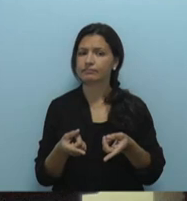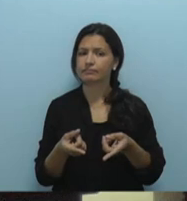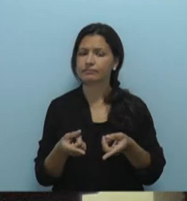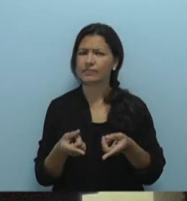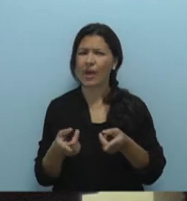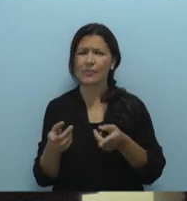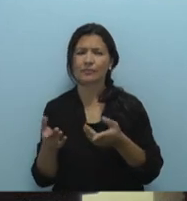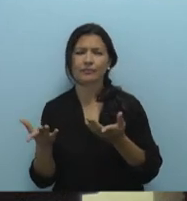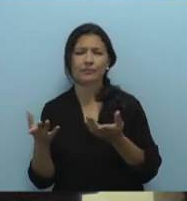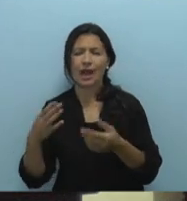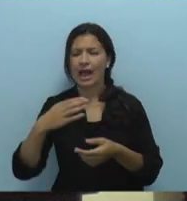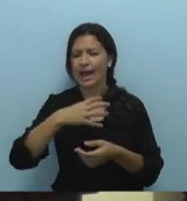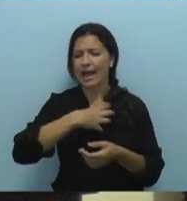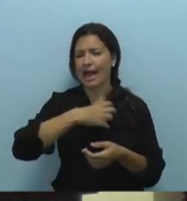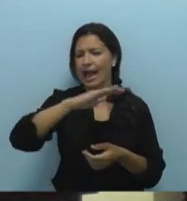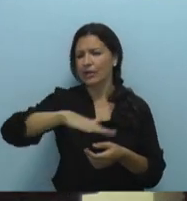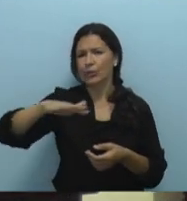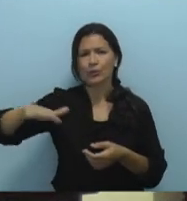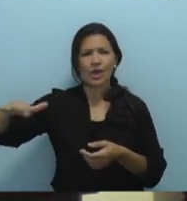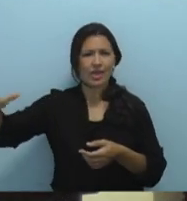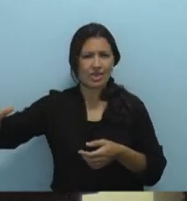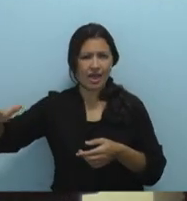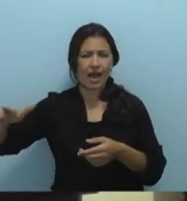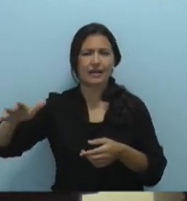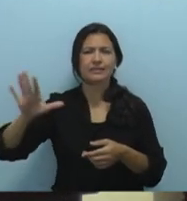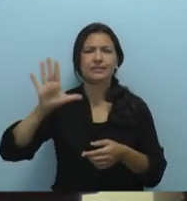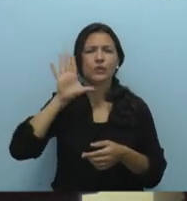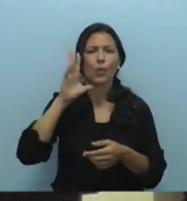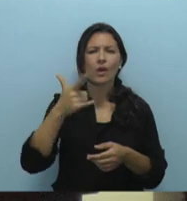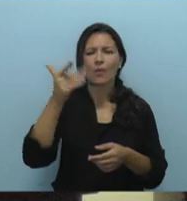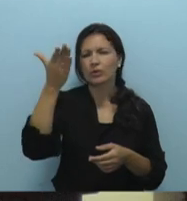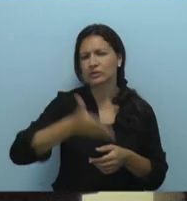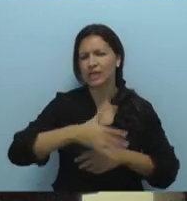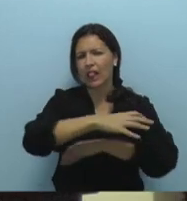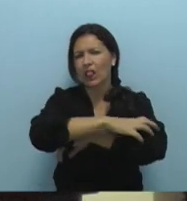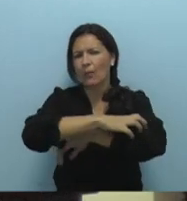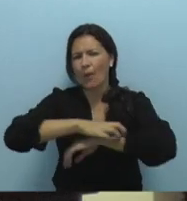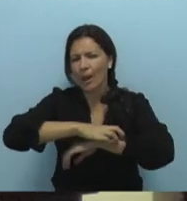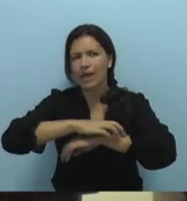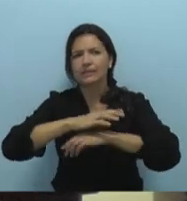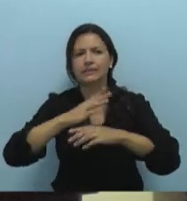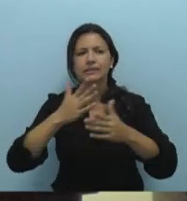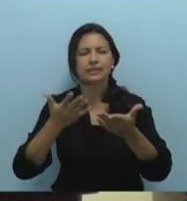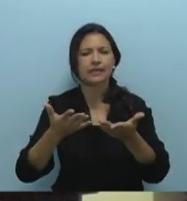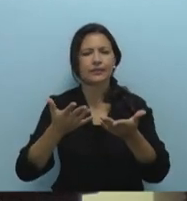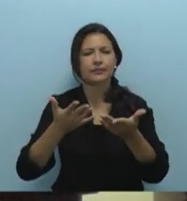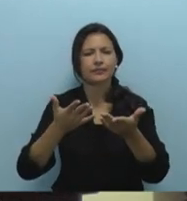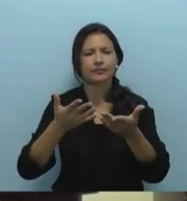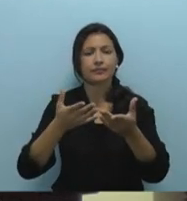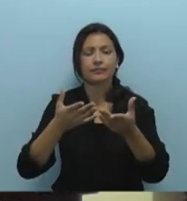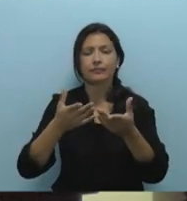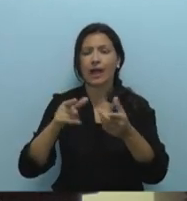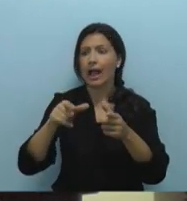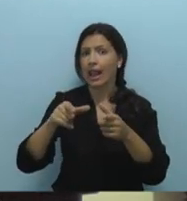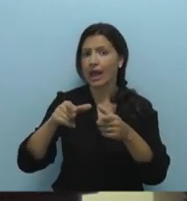los estudiantes, con un 53% de pobreza, y casi 7 de cada